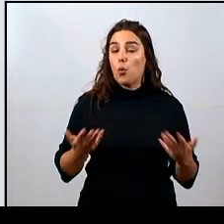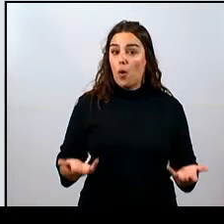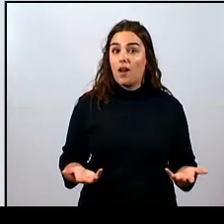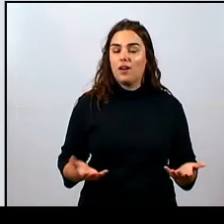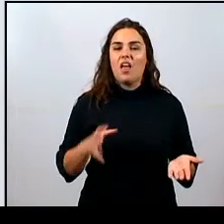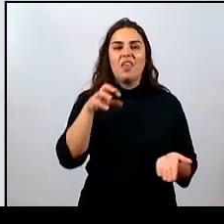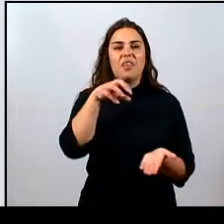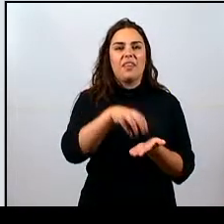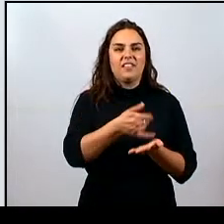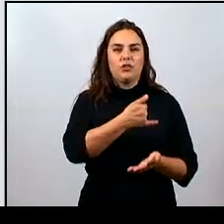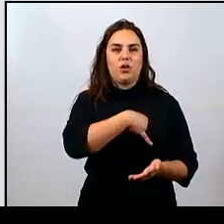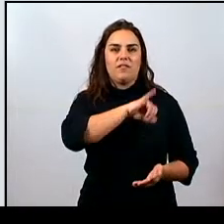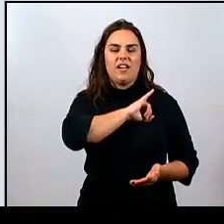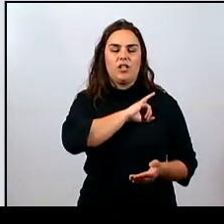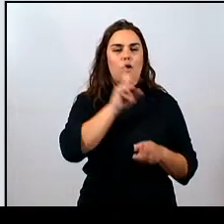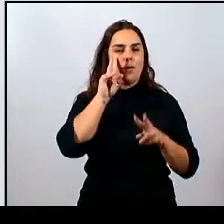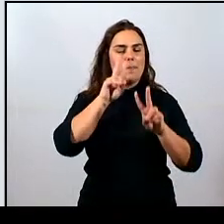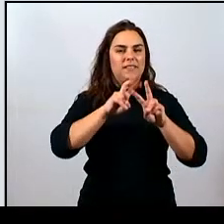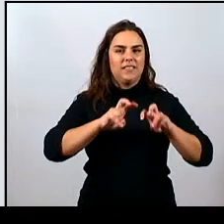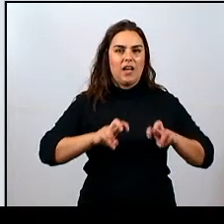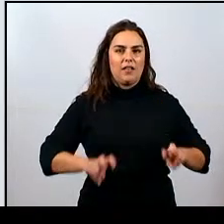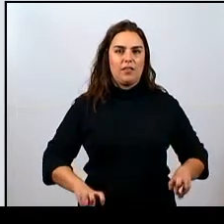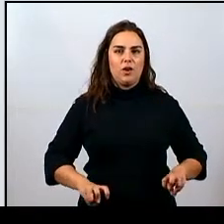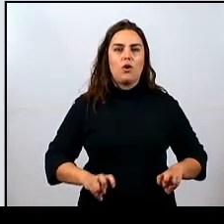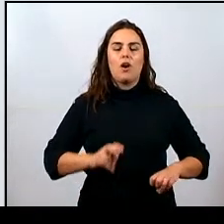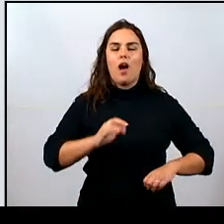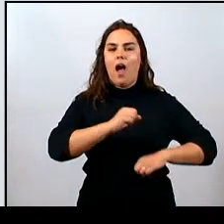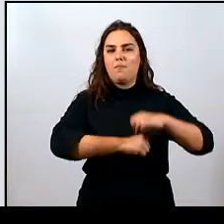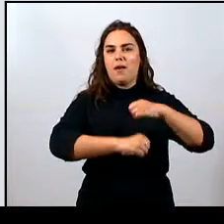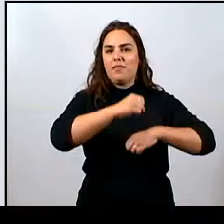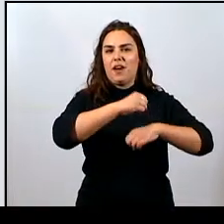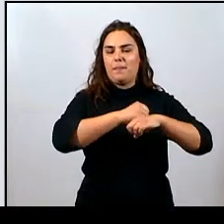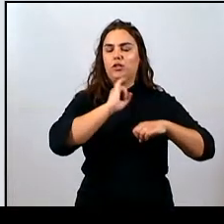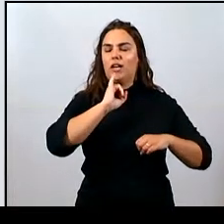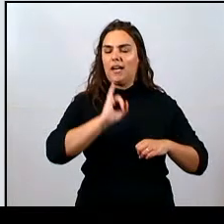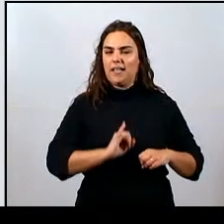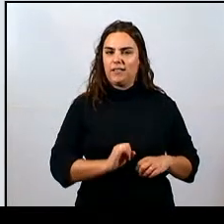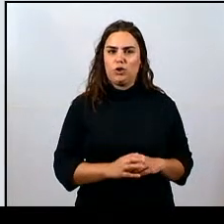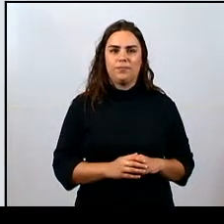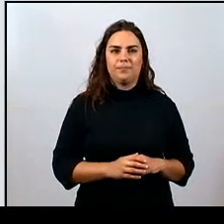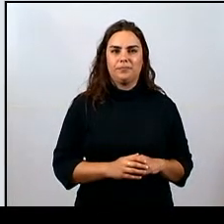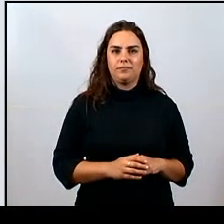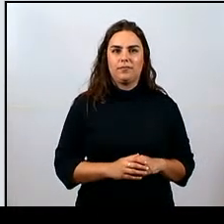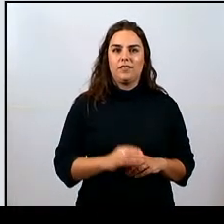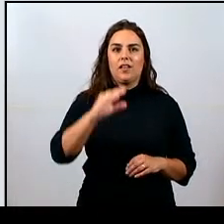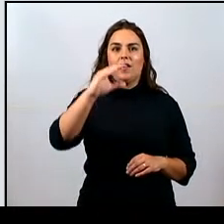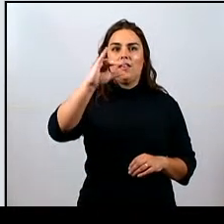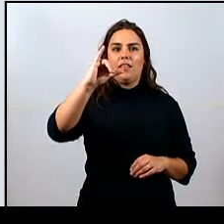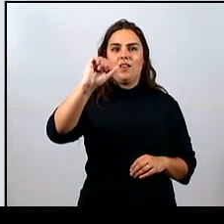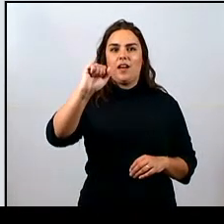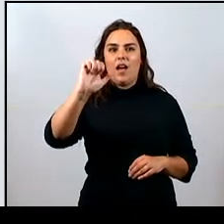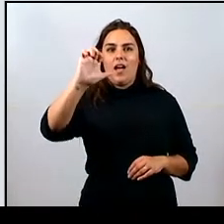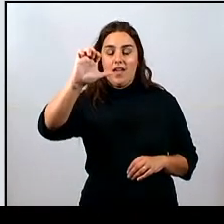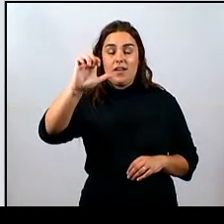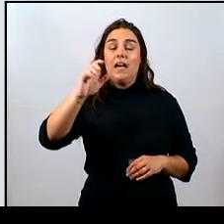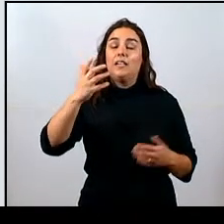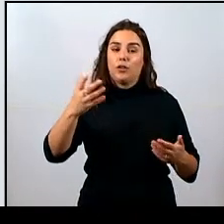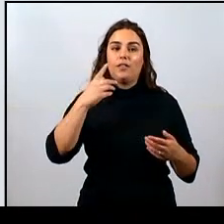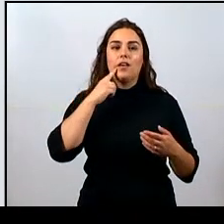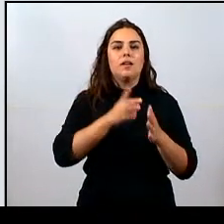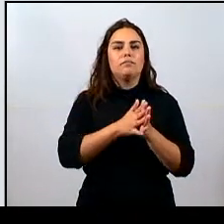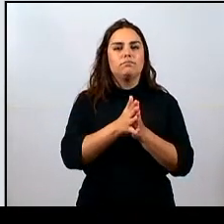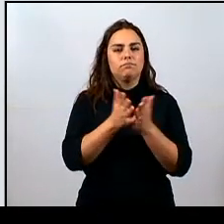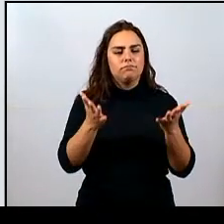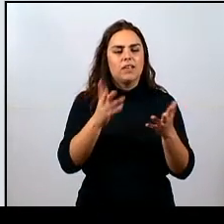el Centro Ibérico de Investigación de Almacenamiento Energético, el CIAE, y queremos potenciar la investigación en